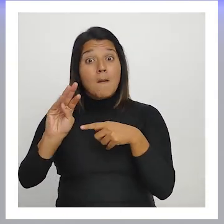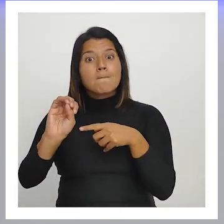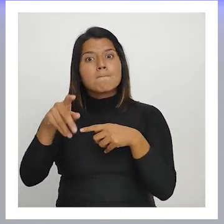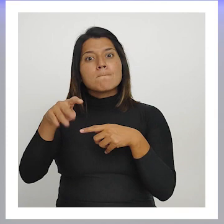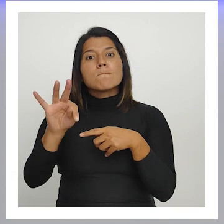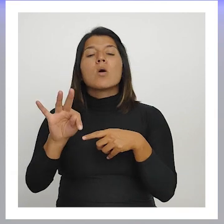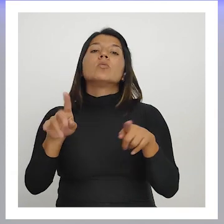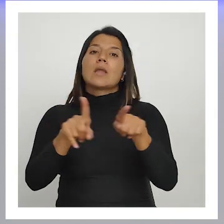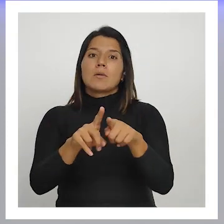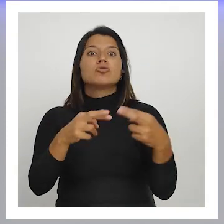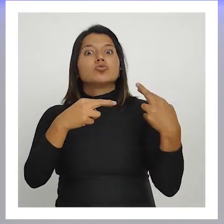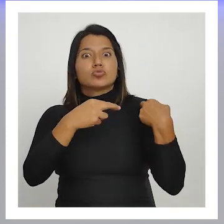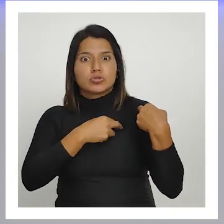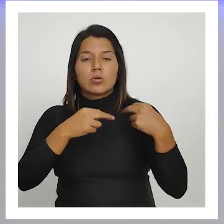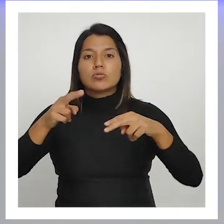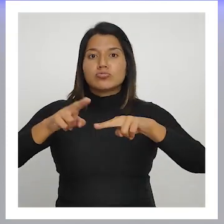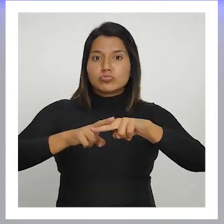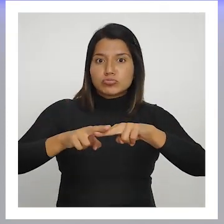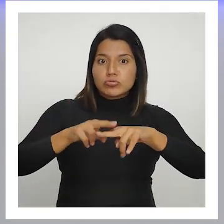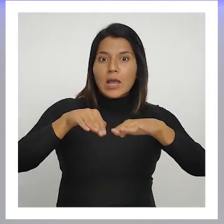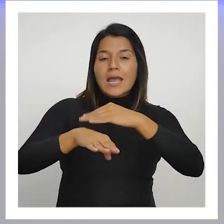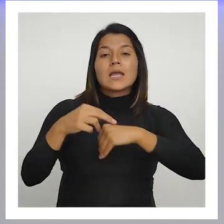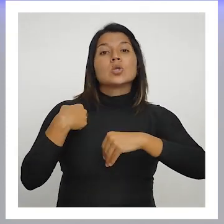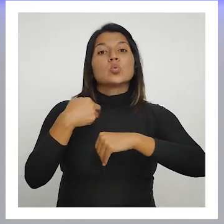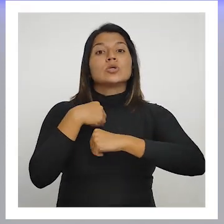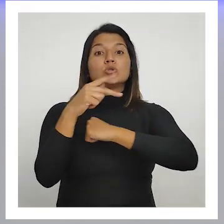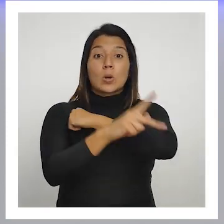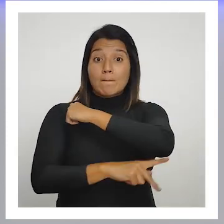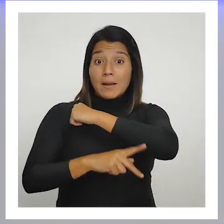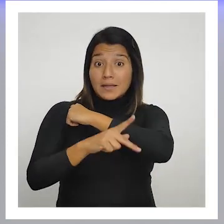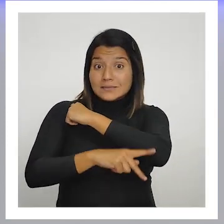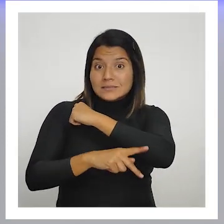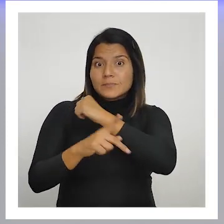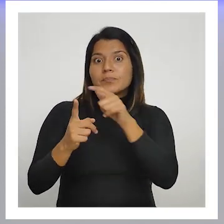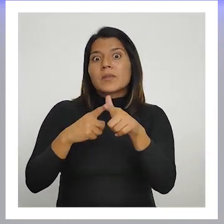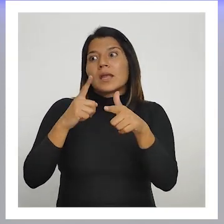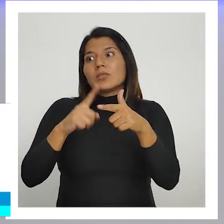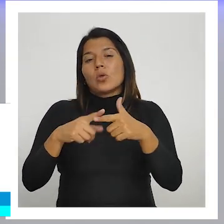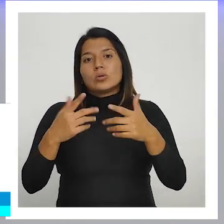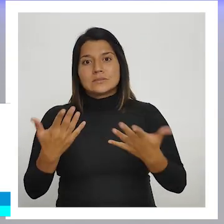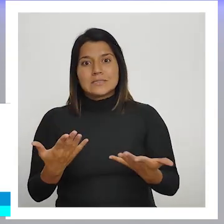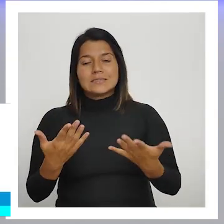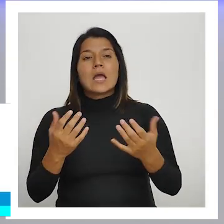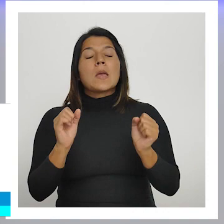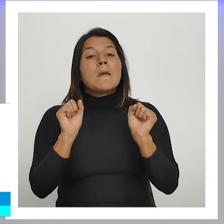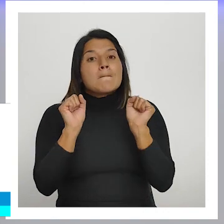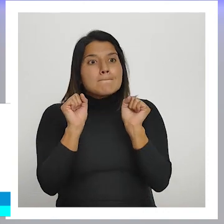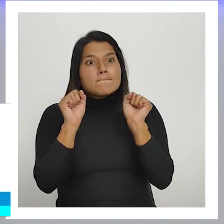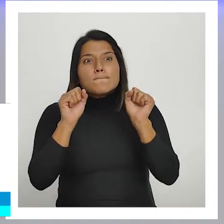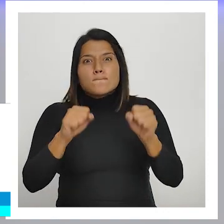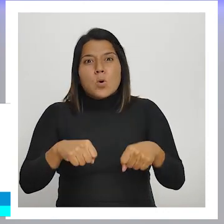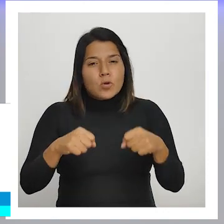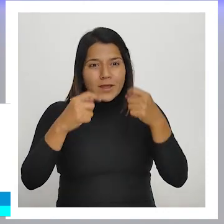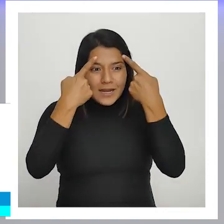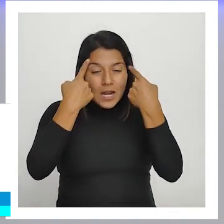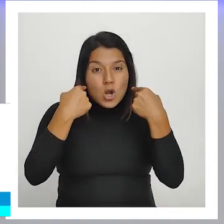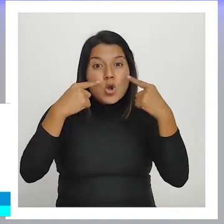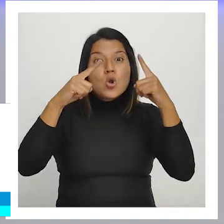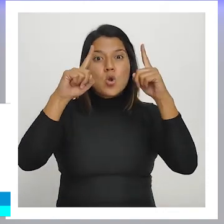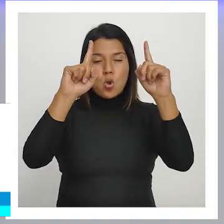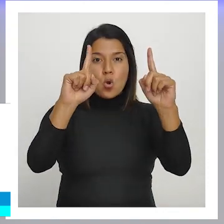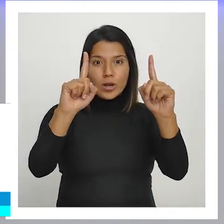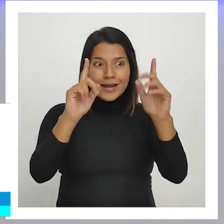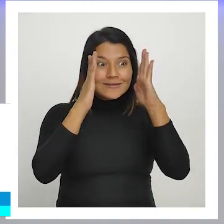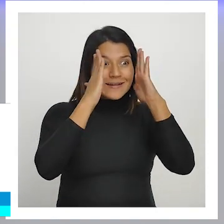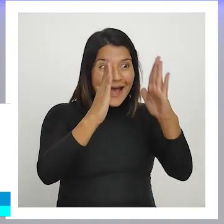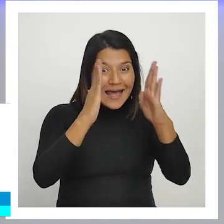parte de ferrocarriles en el país. Entonces, vamos a ver, poder impactar todos esos sectores a nivel